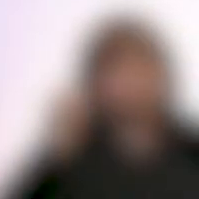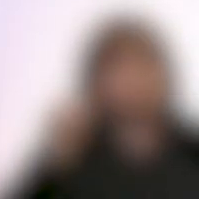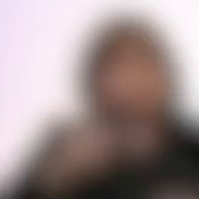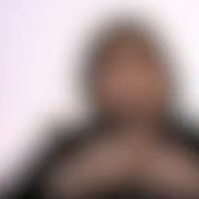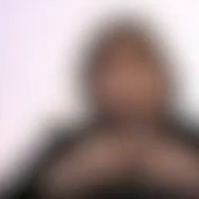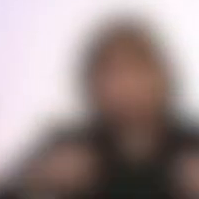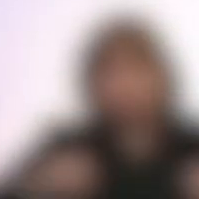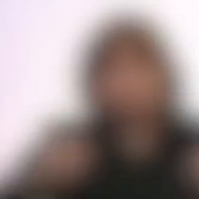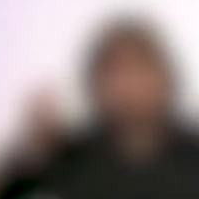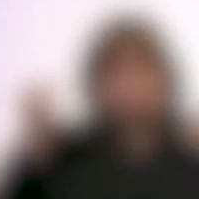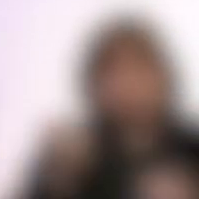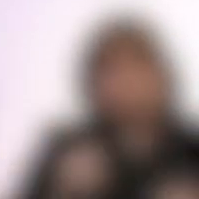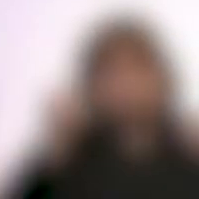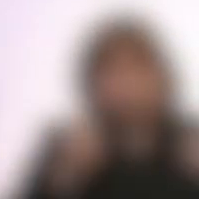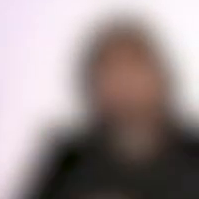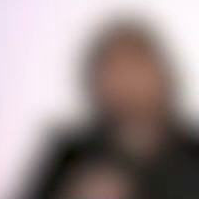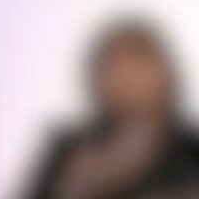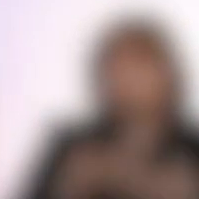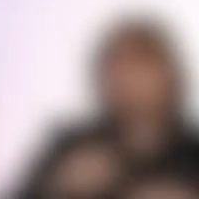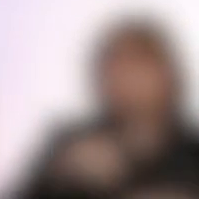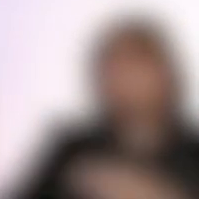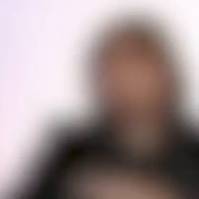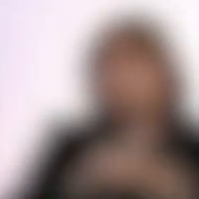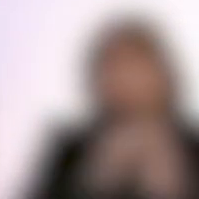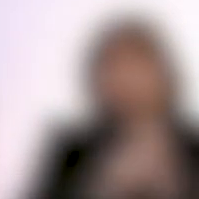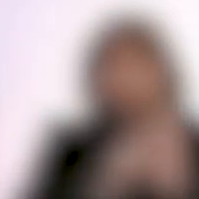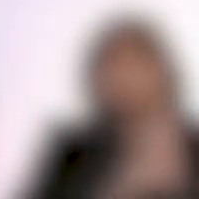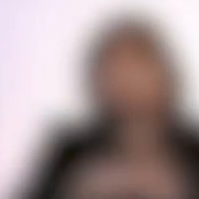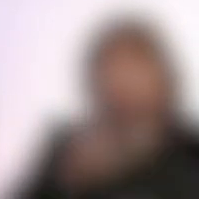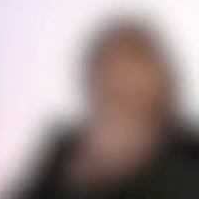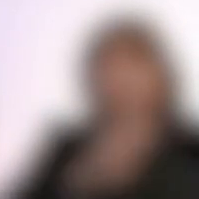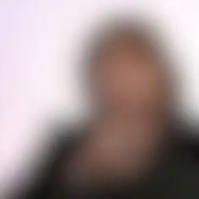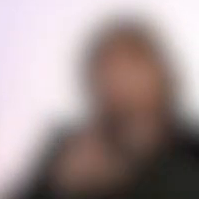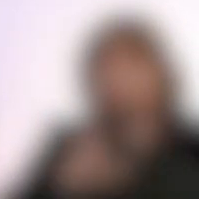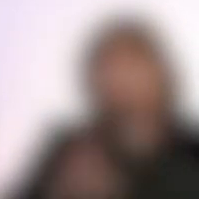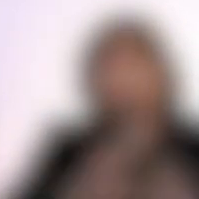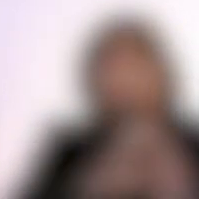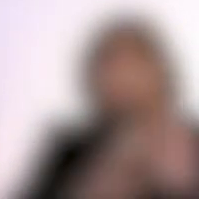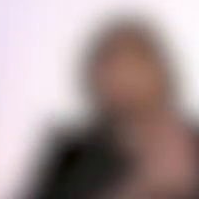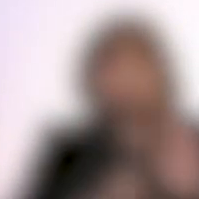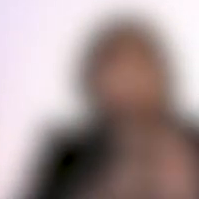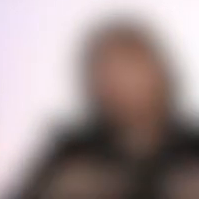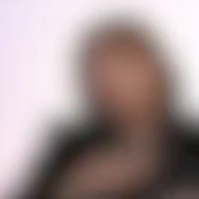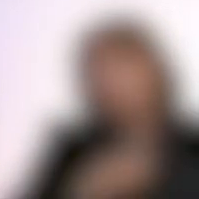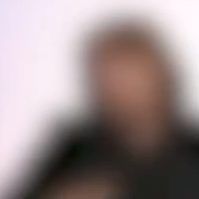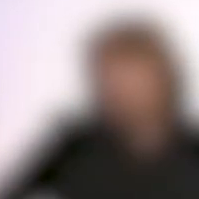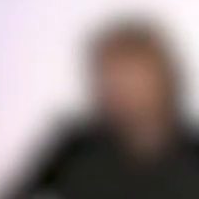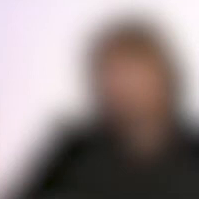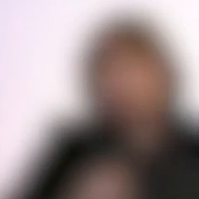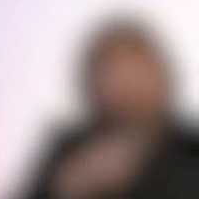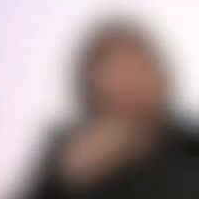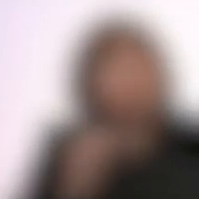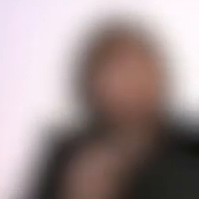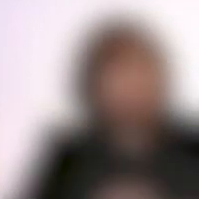de poderes establecida en el artículo 43 de la Constitución de la República además